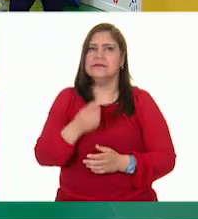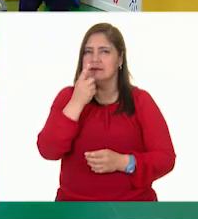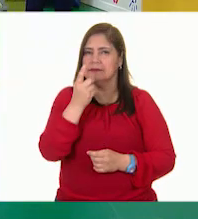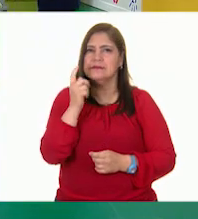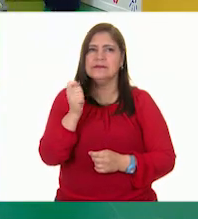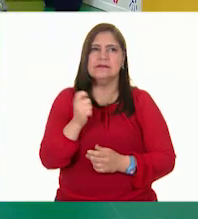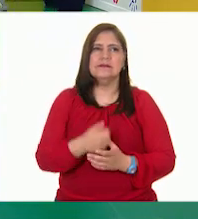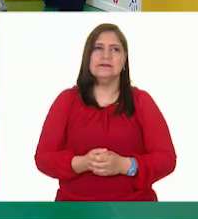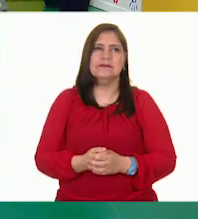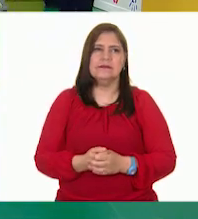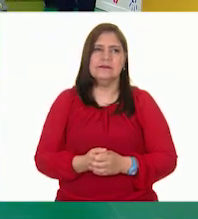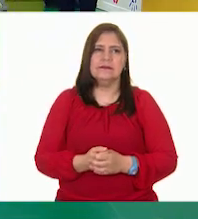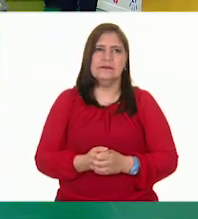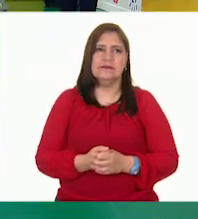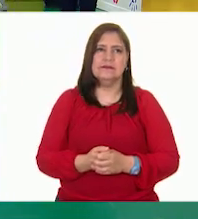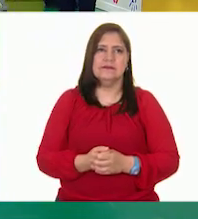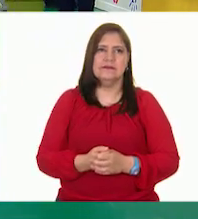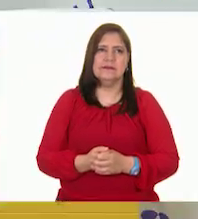ujú.